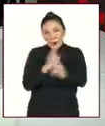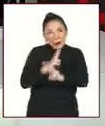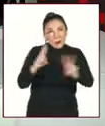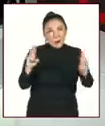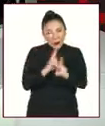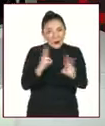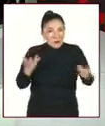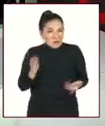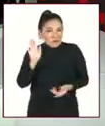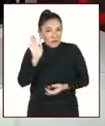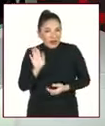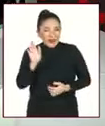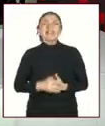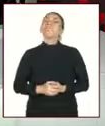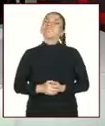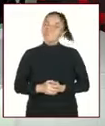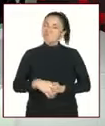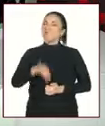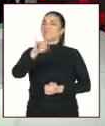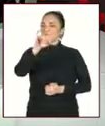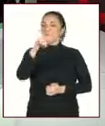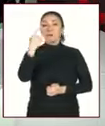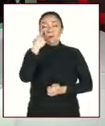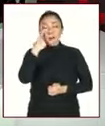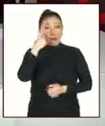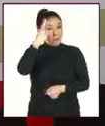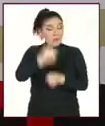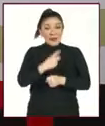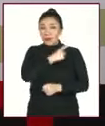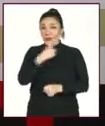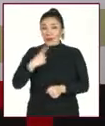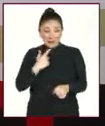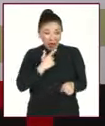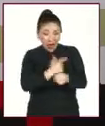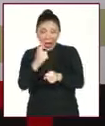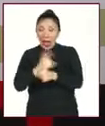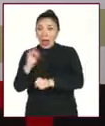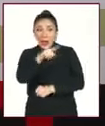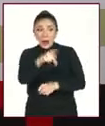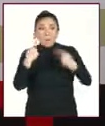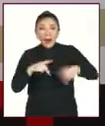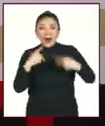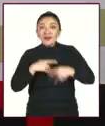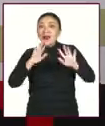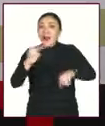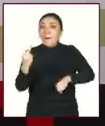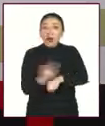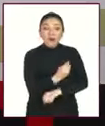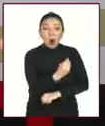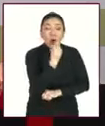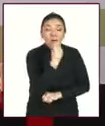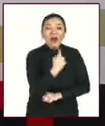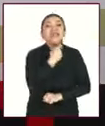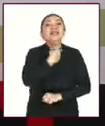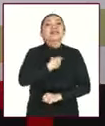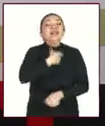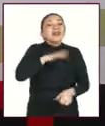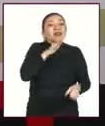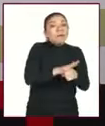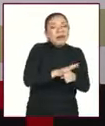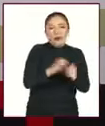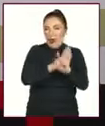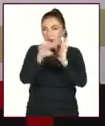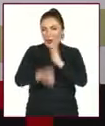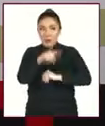¿no? Sí. Bueno, aquí principalmente lo que hay que identificar es que alguien se está atragantando. ¿Okay? En este caso, en el aula,